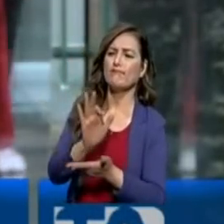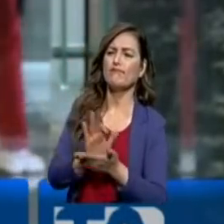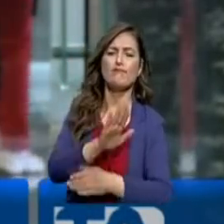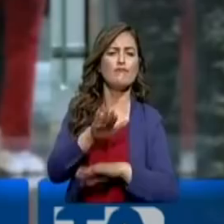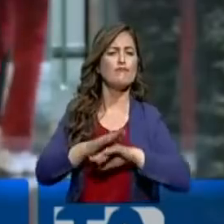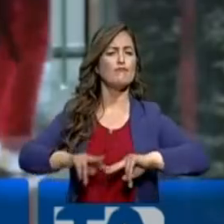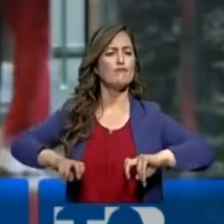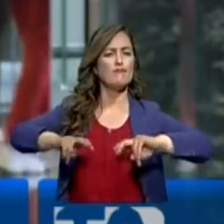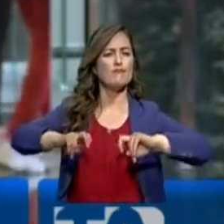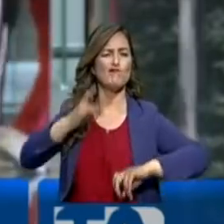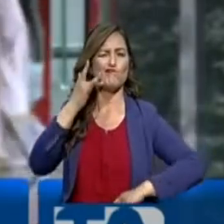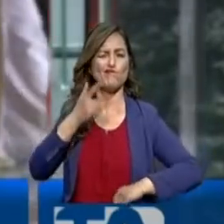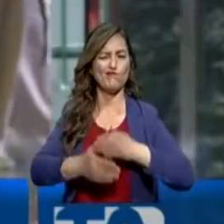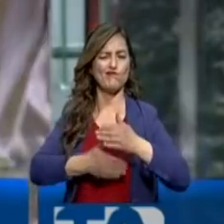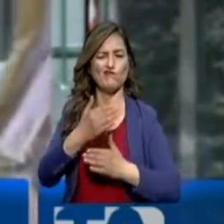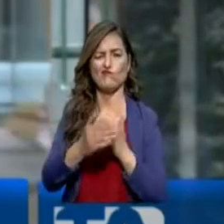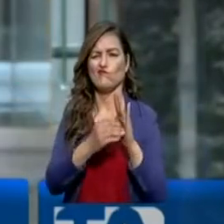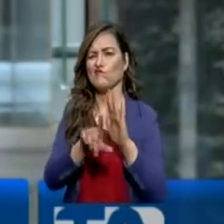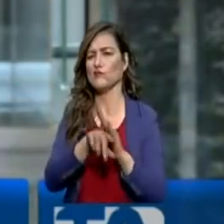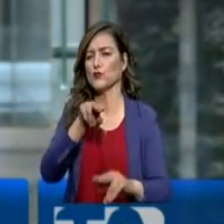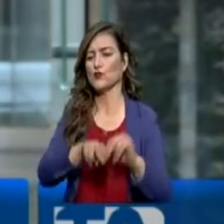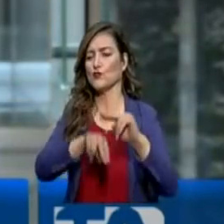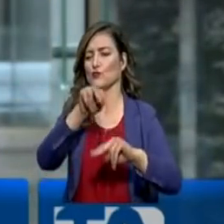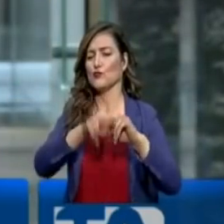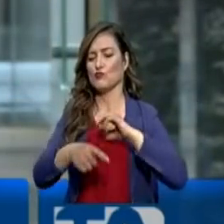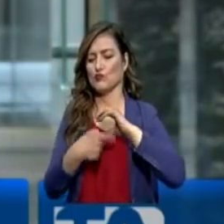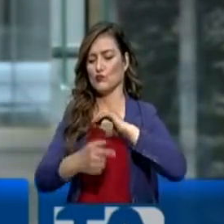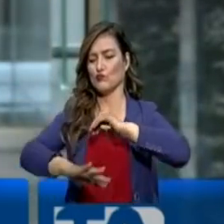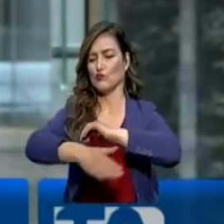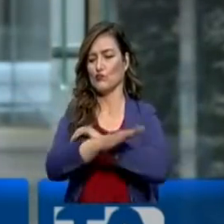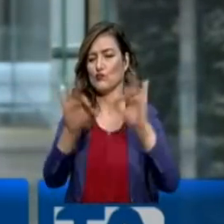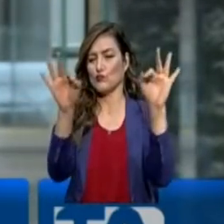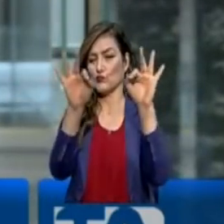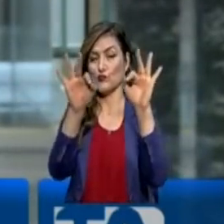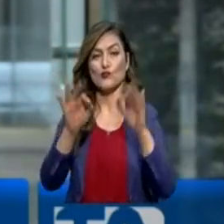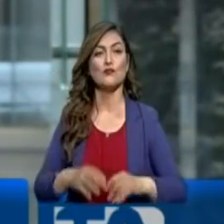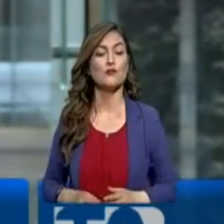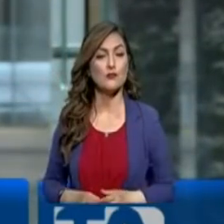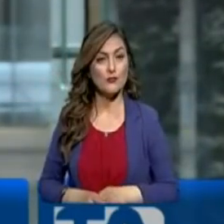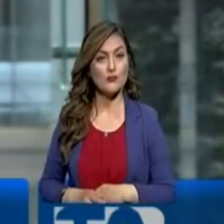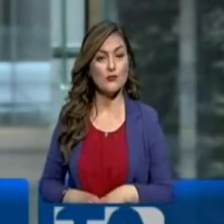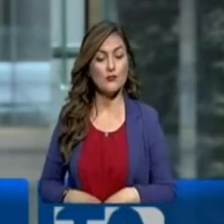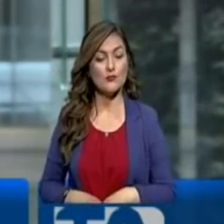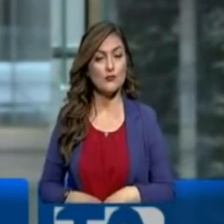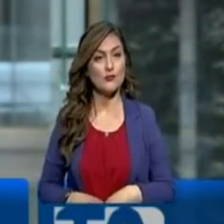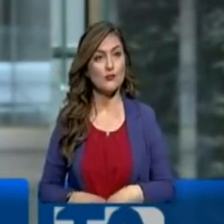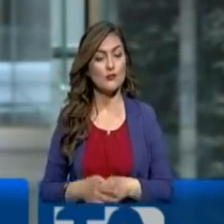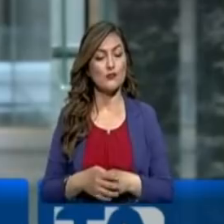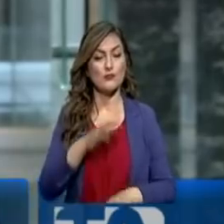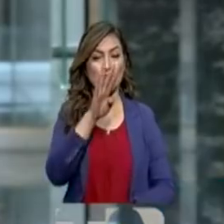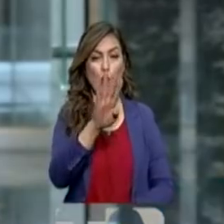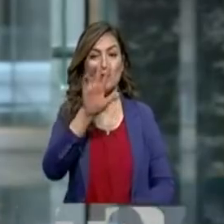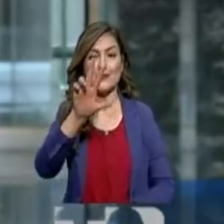investigación por irregularidades en la construcción de la infraestructura de la hidroeléctrica Coca-Cola Sinclair. Se han hallado